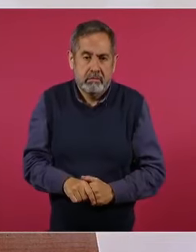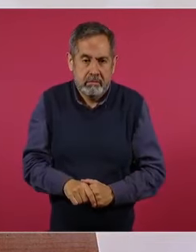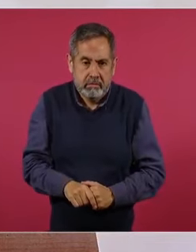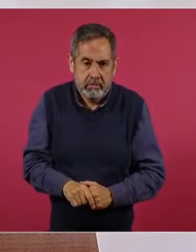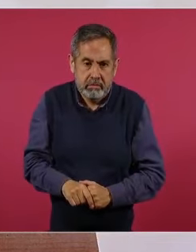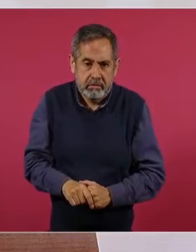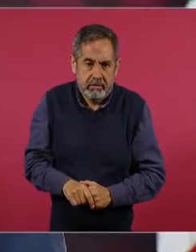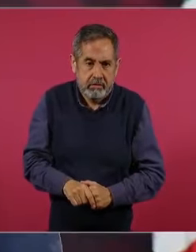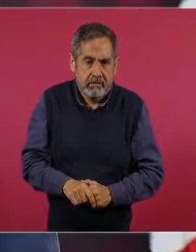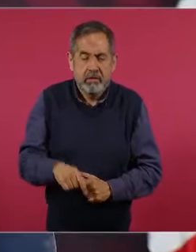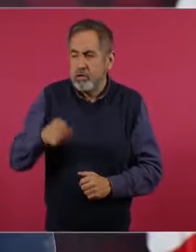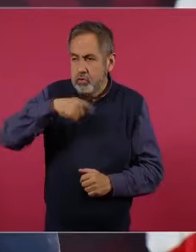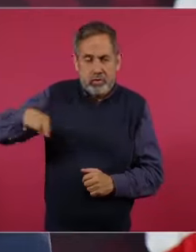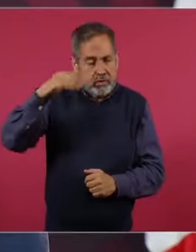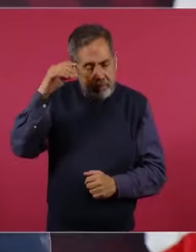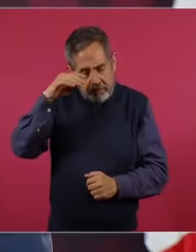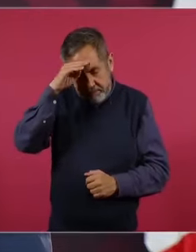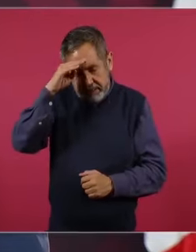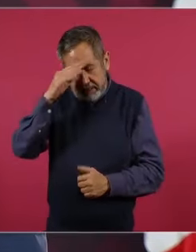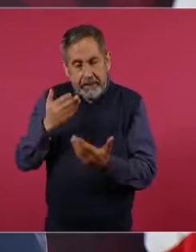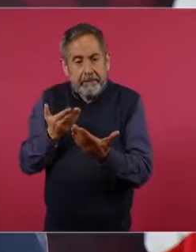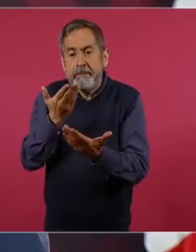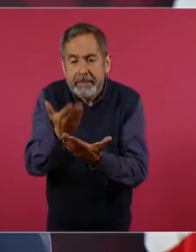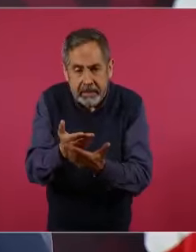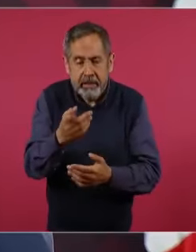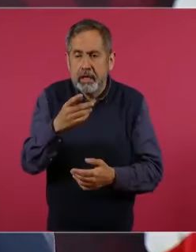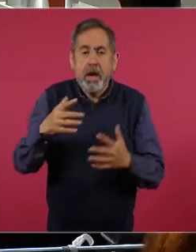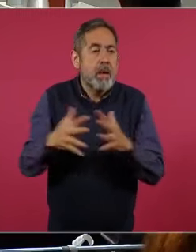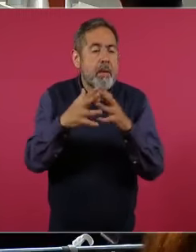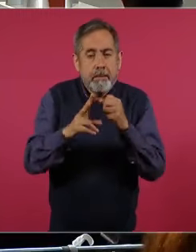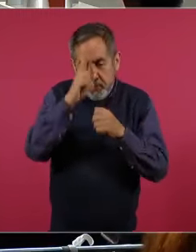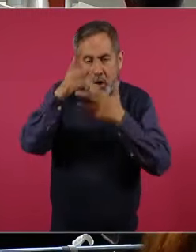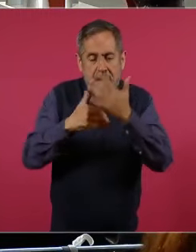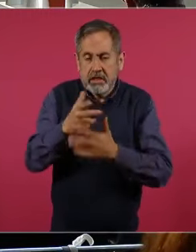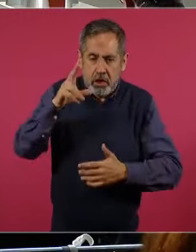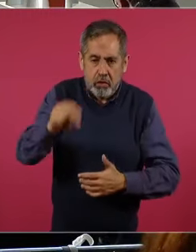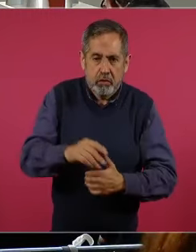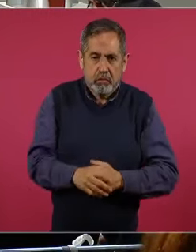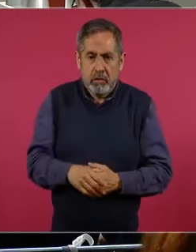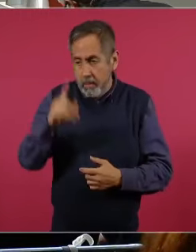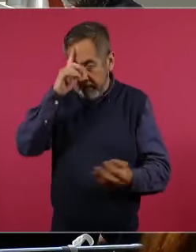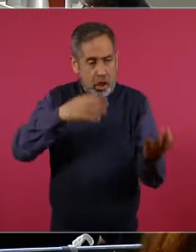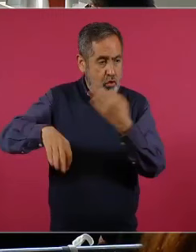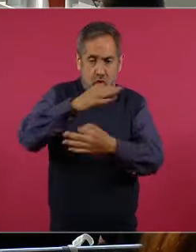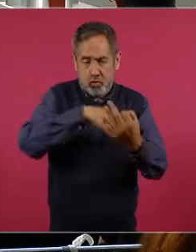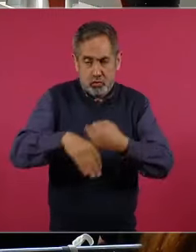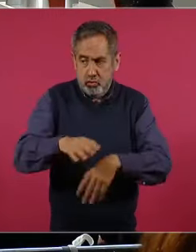que no haya violencia. El llamado para los grupos criminales. Para todos.